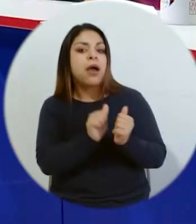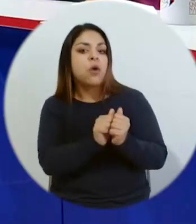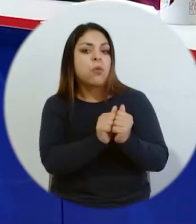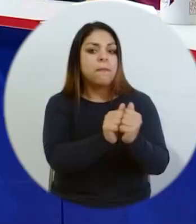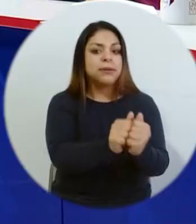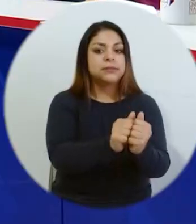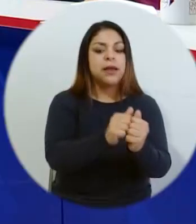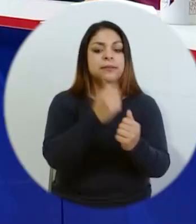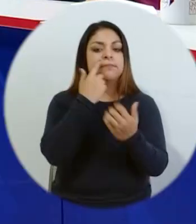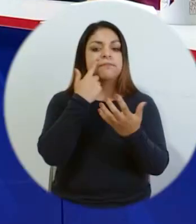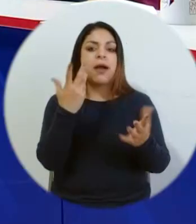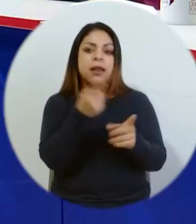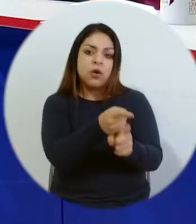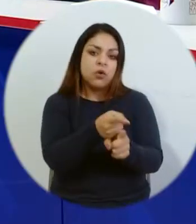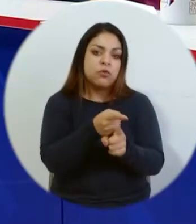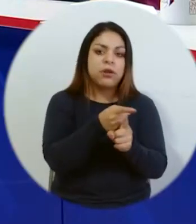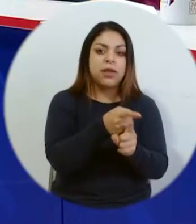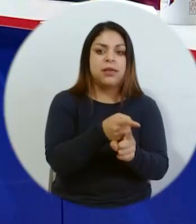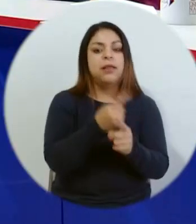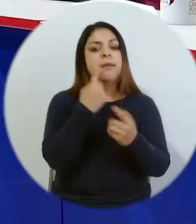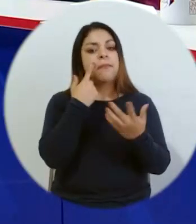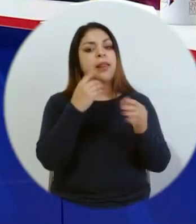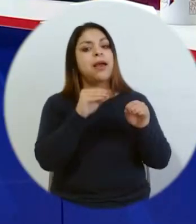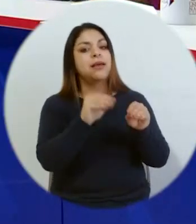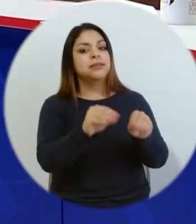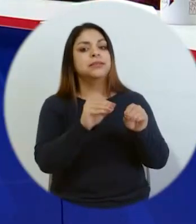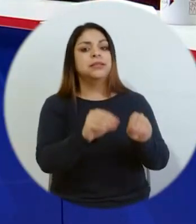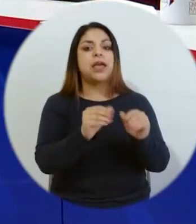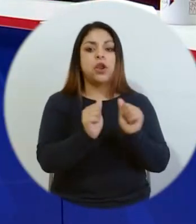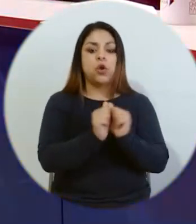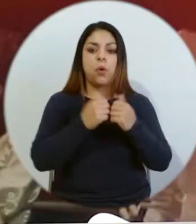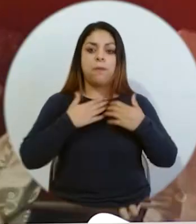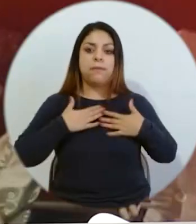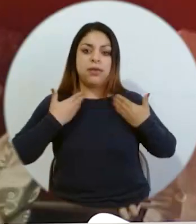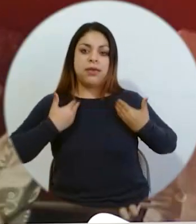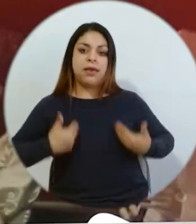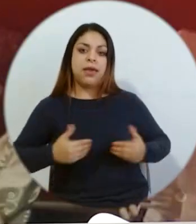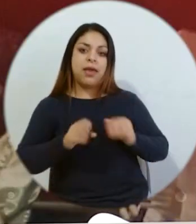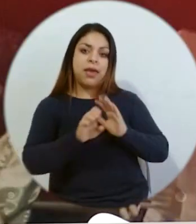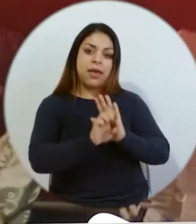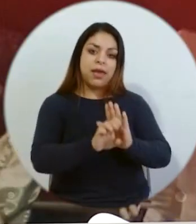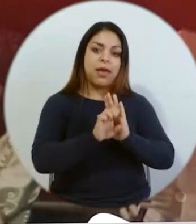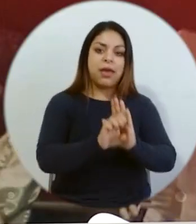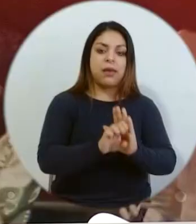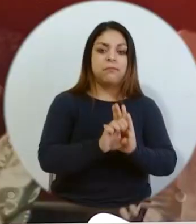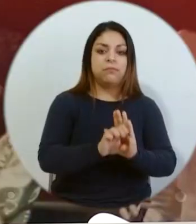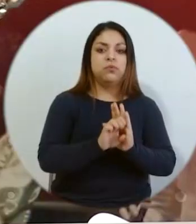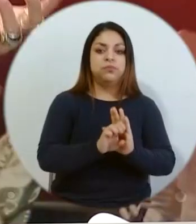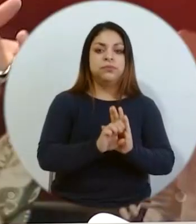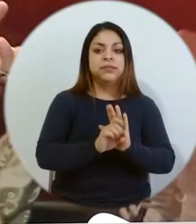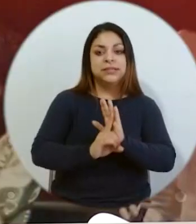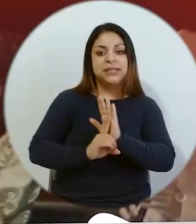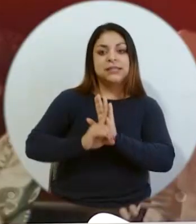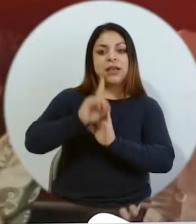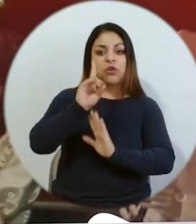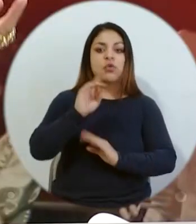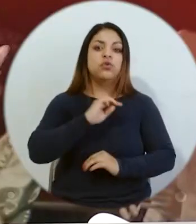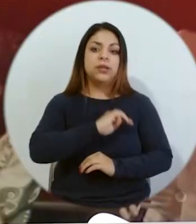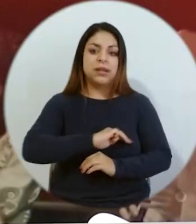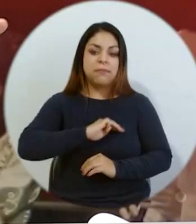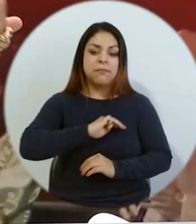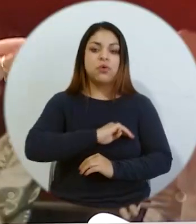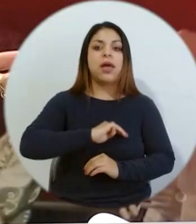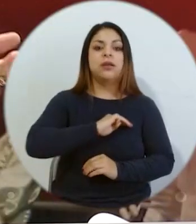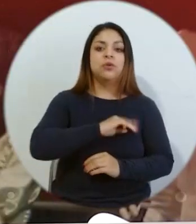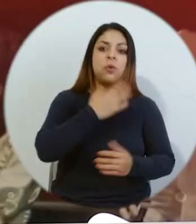acompañar, para corregir, para enseñar con el ejemplo lo que el desarrollo de la